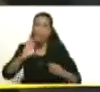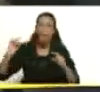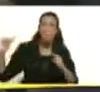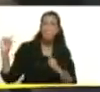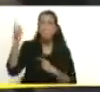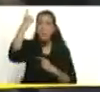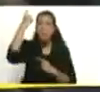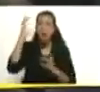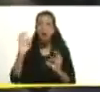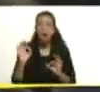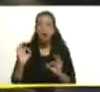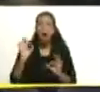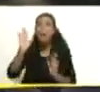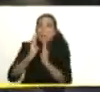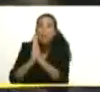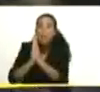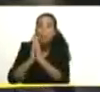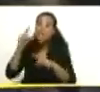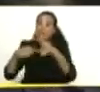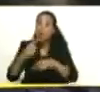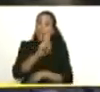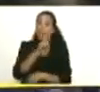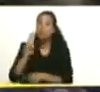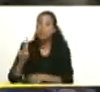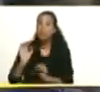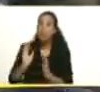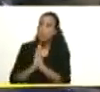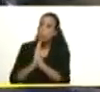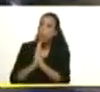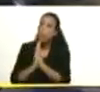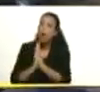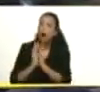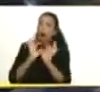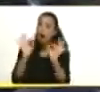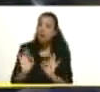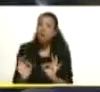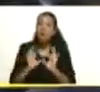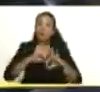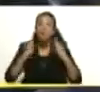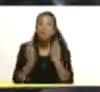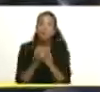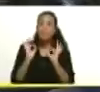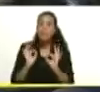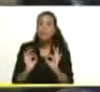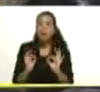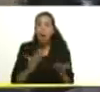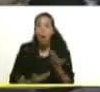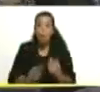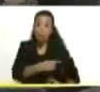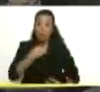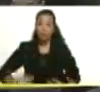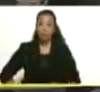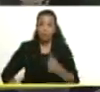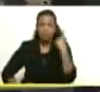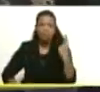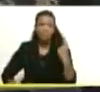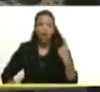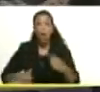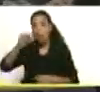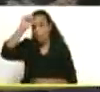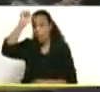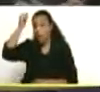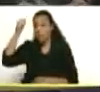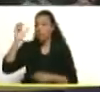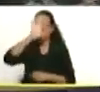fundamental en este siglo XXI y forman parte de nuestra familia, como la China, como India,